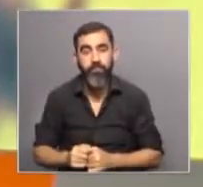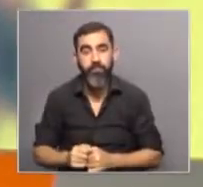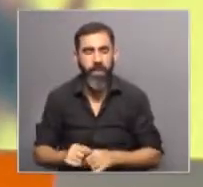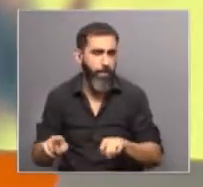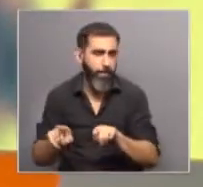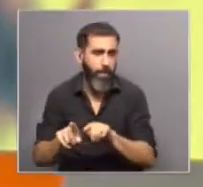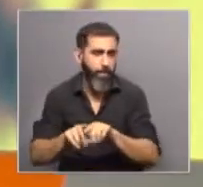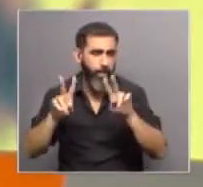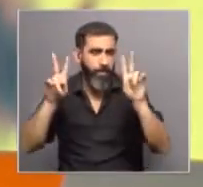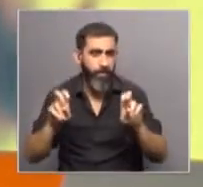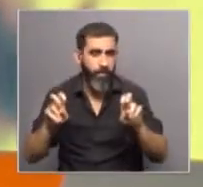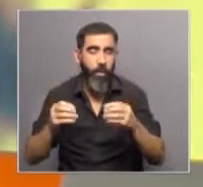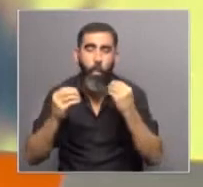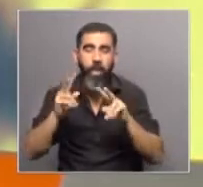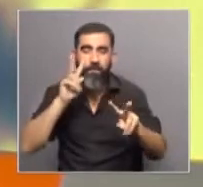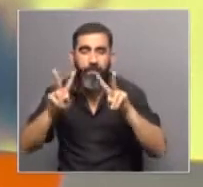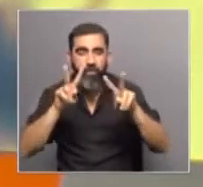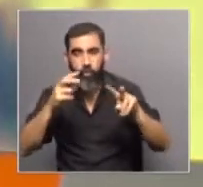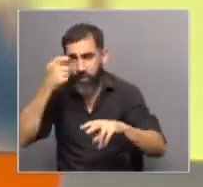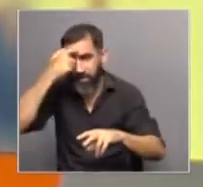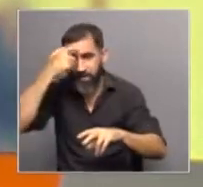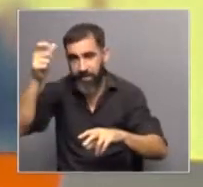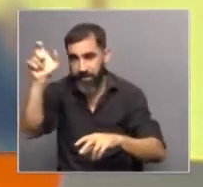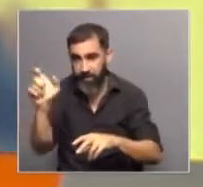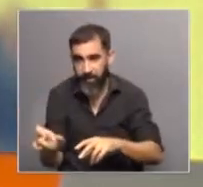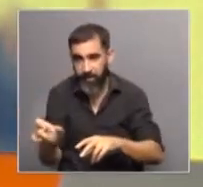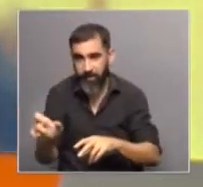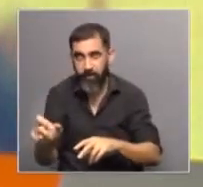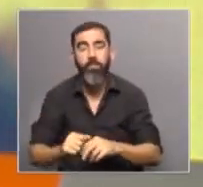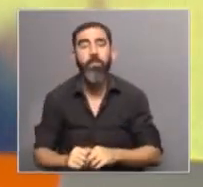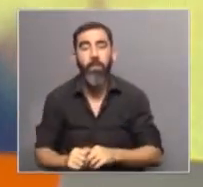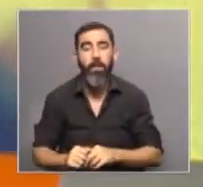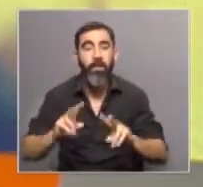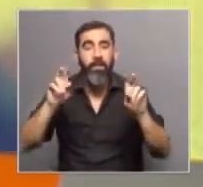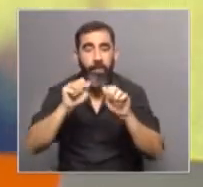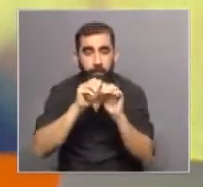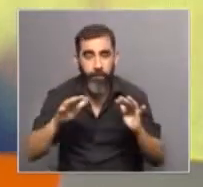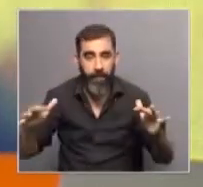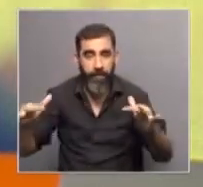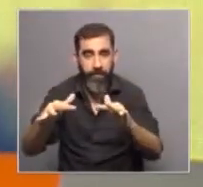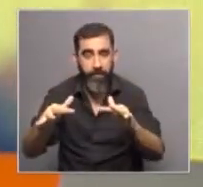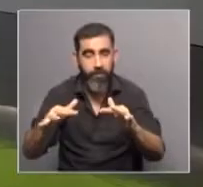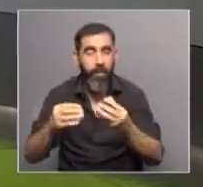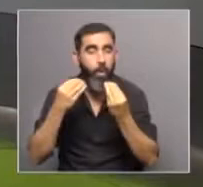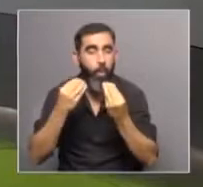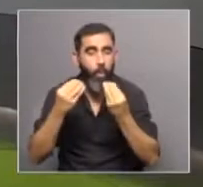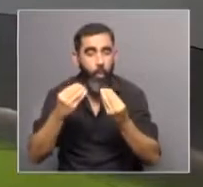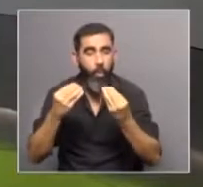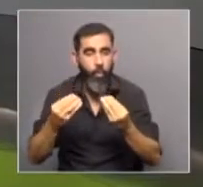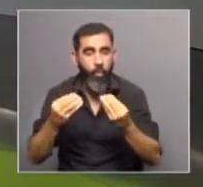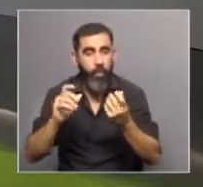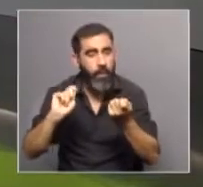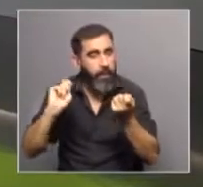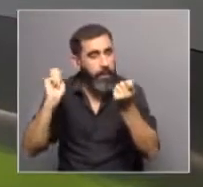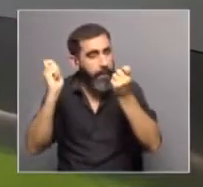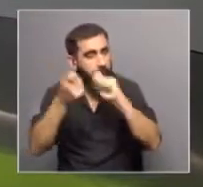mismo tema, ¿no? ¿Cuál es la visión de los científicos de todo esto que pasó con la pandemia y cómo se